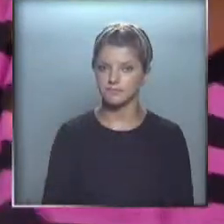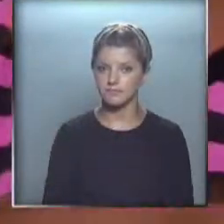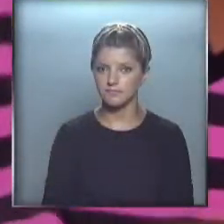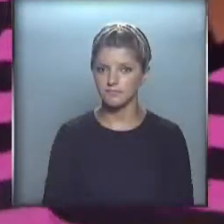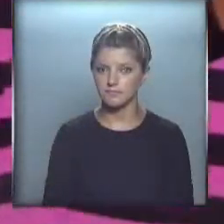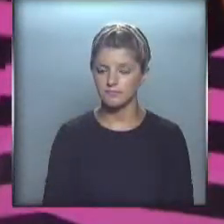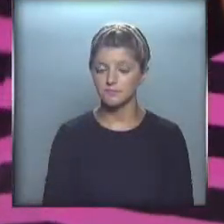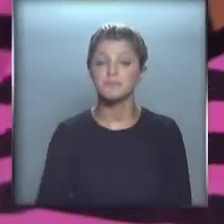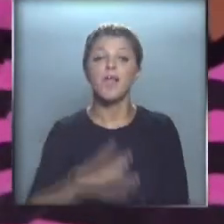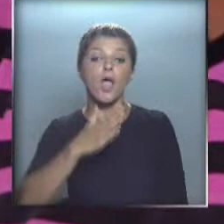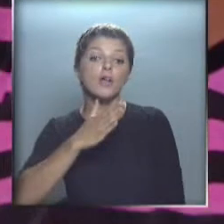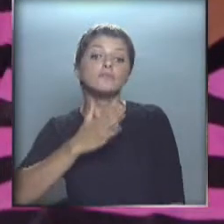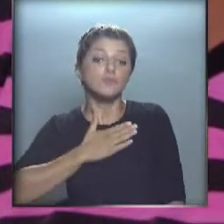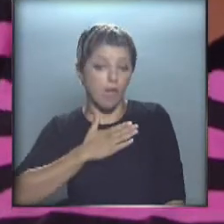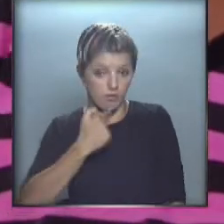Y yo digo que